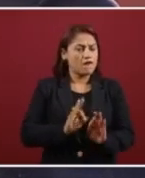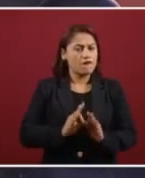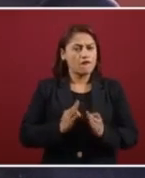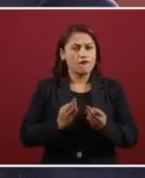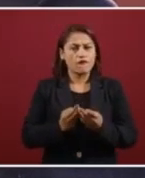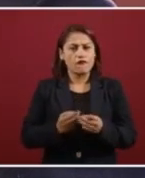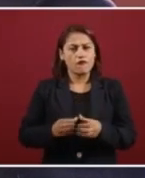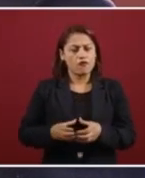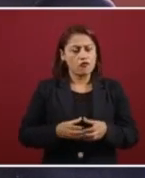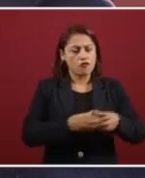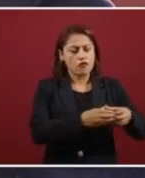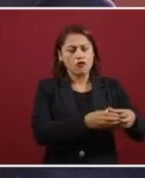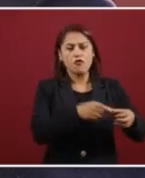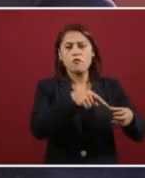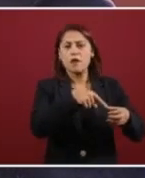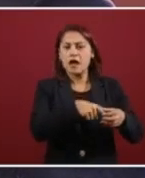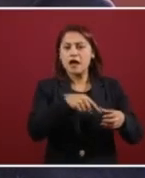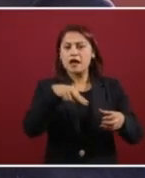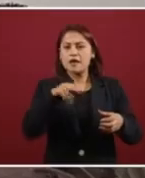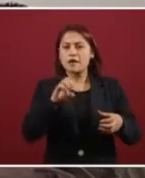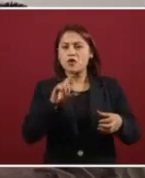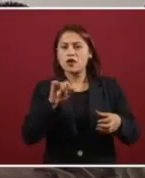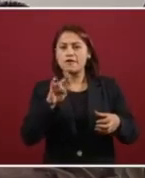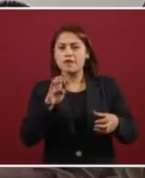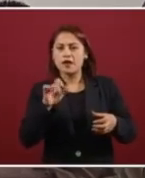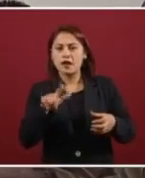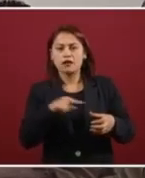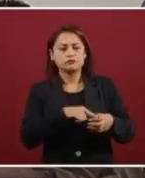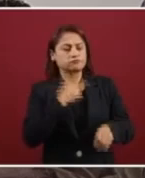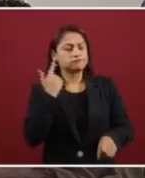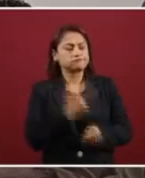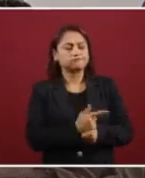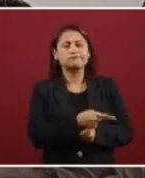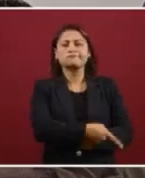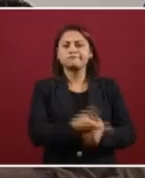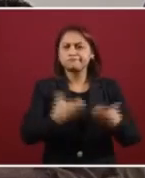neoliberal, que es sinónimo de saqueo,